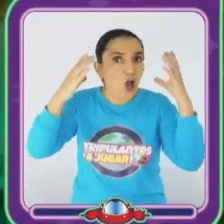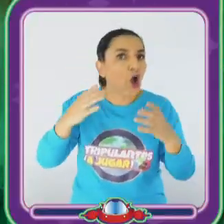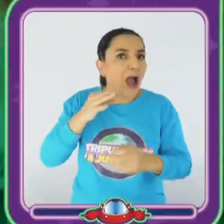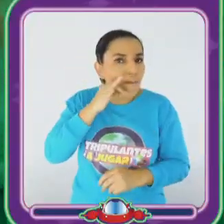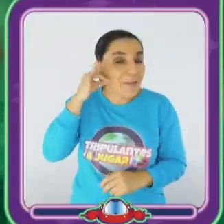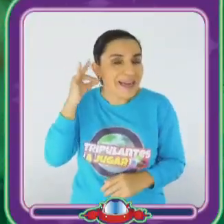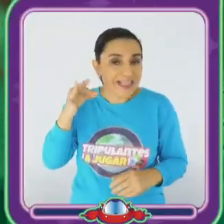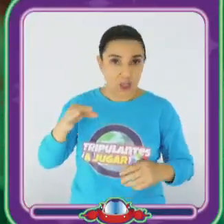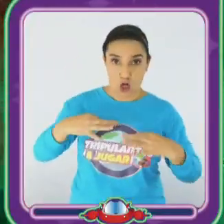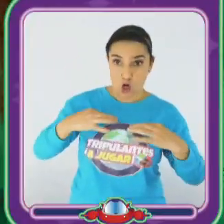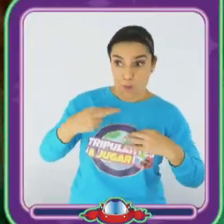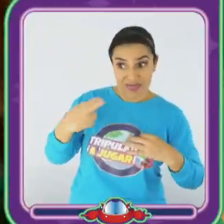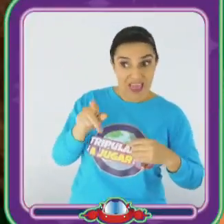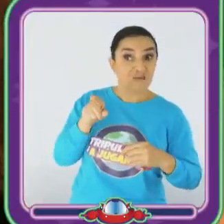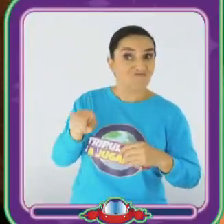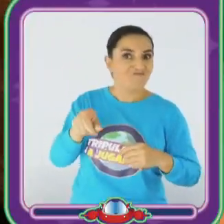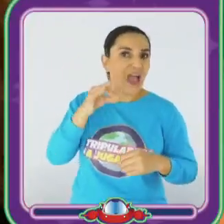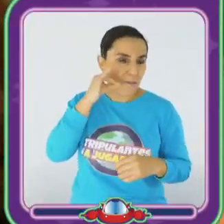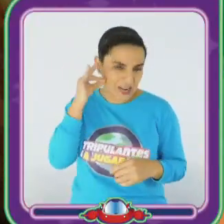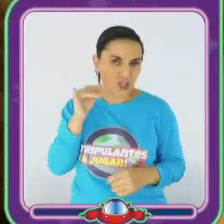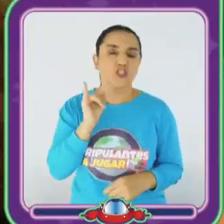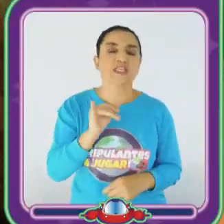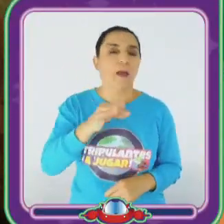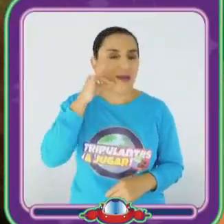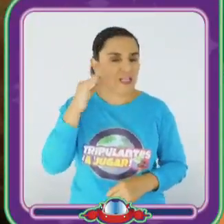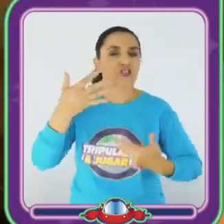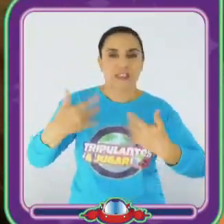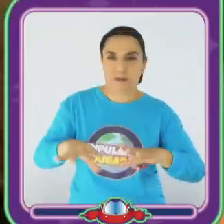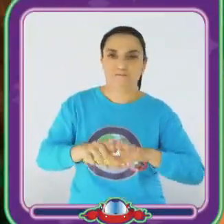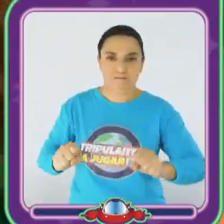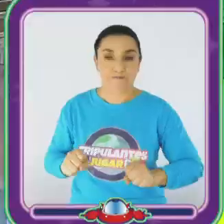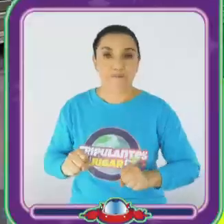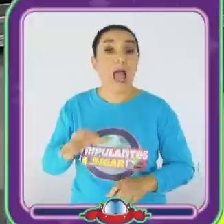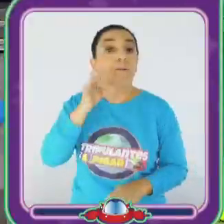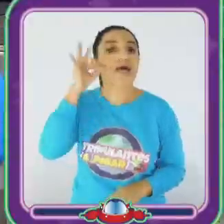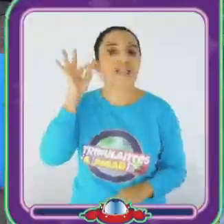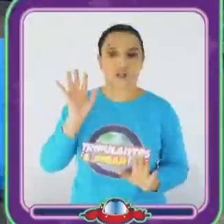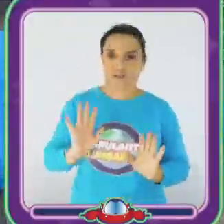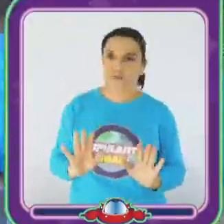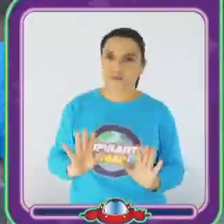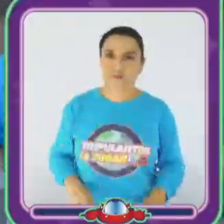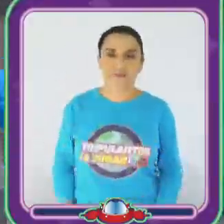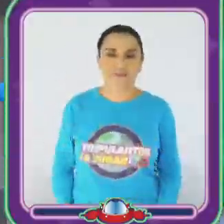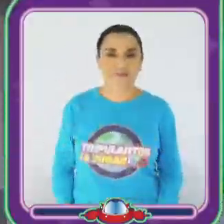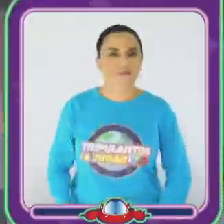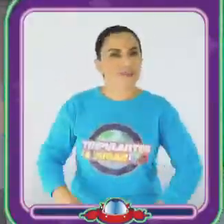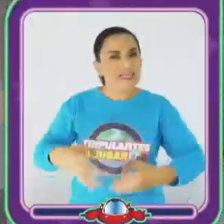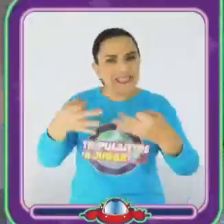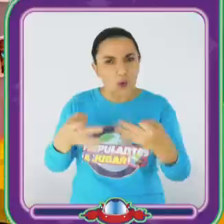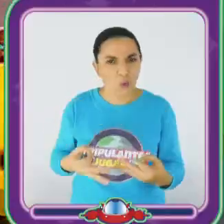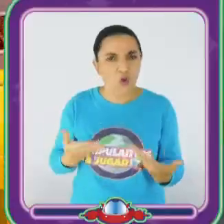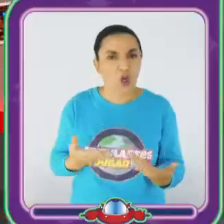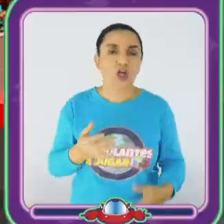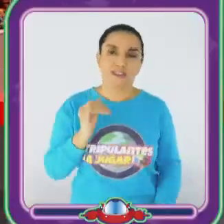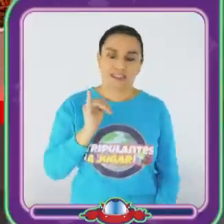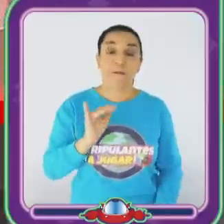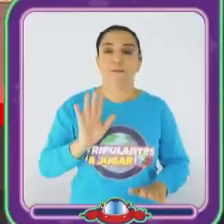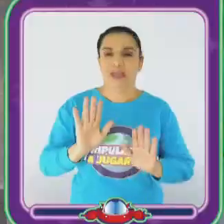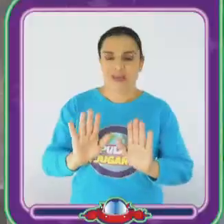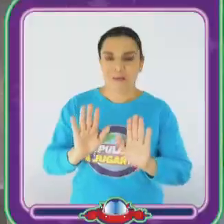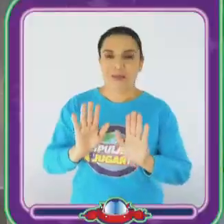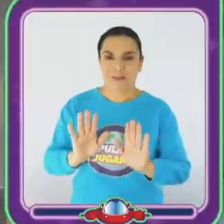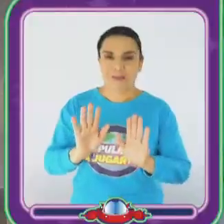casco amarillo y la ropa de él amarilla. Sí, el amarillo ya va. ¡El amarillo! ¿Segura, tripulación?